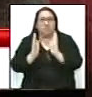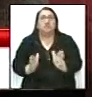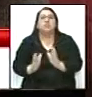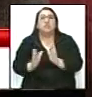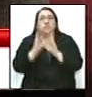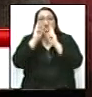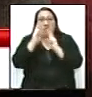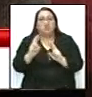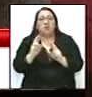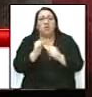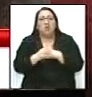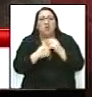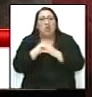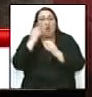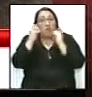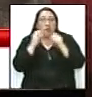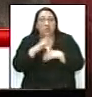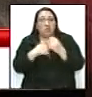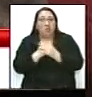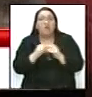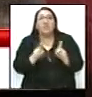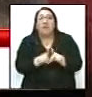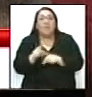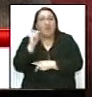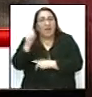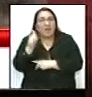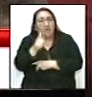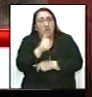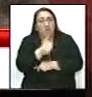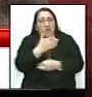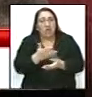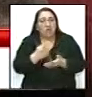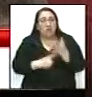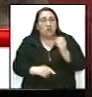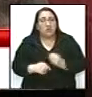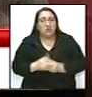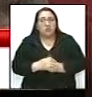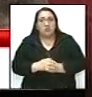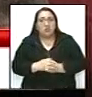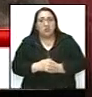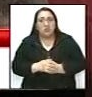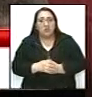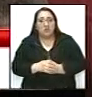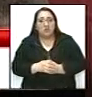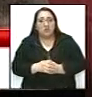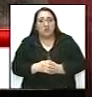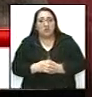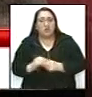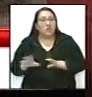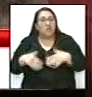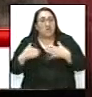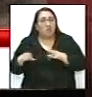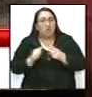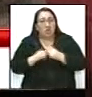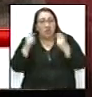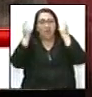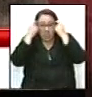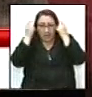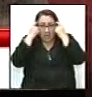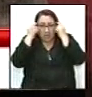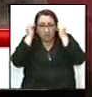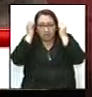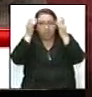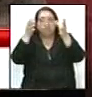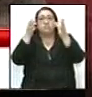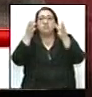democráticos, sino también más allá de cada una de estas cosas, que sean que se haga posible con la sapiencia, con la